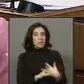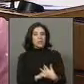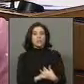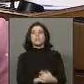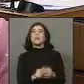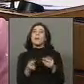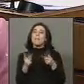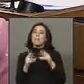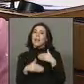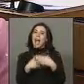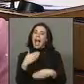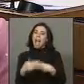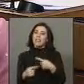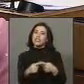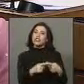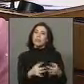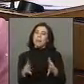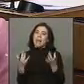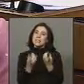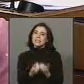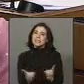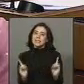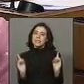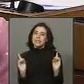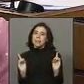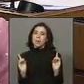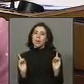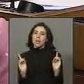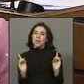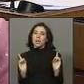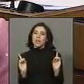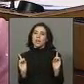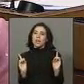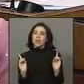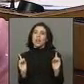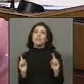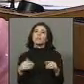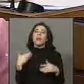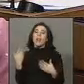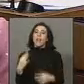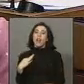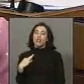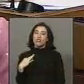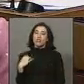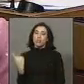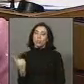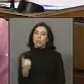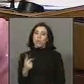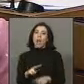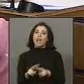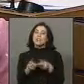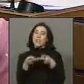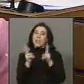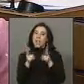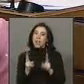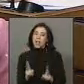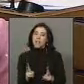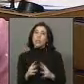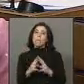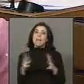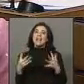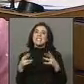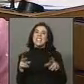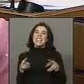que permitan avanzar una sociedad más democrática a sus ciudadanos y ciudadanas, ejercer sus derechos y mayor